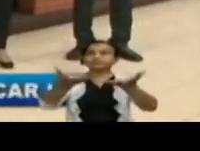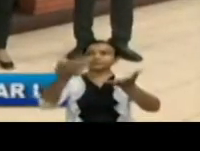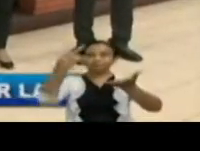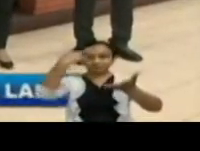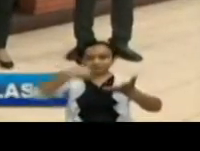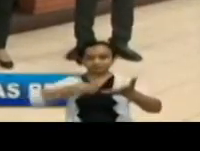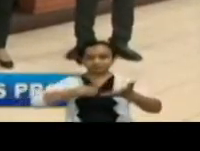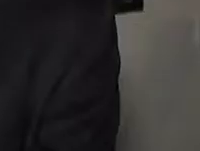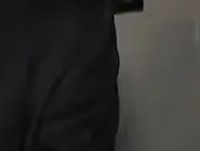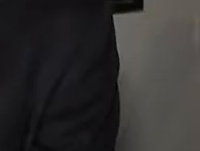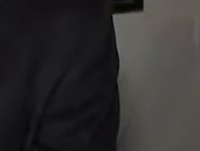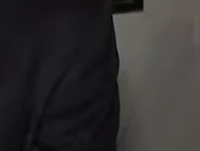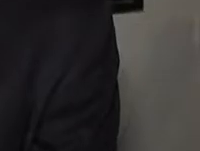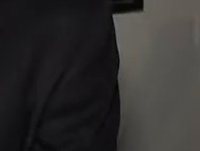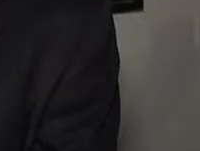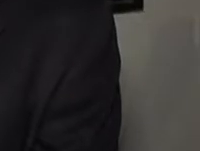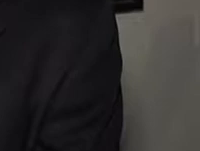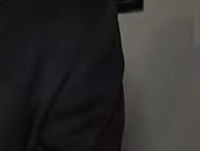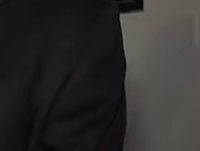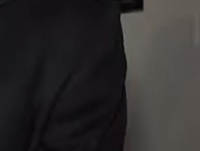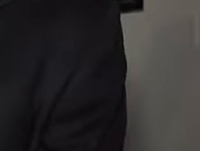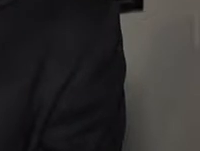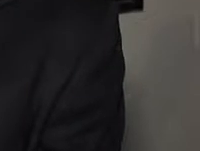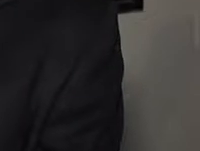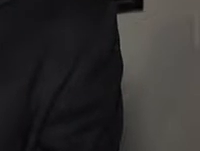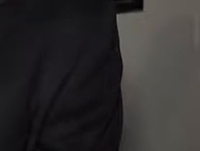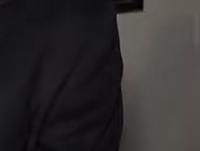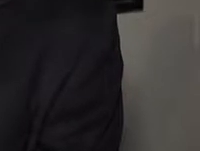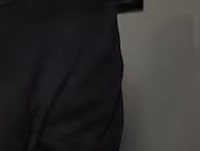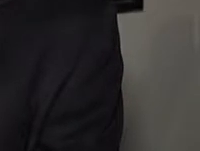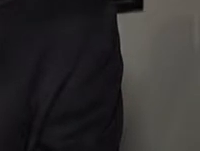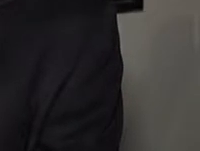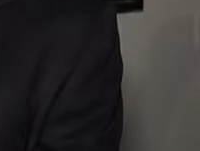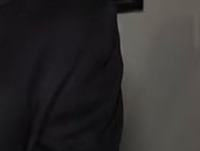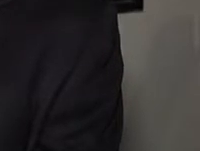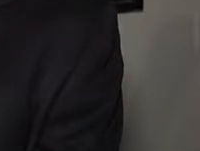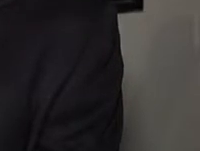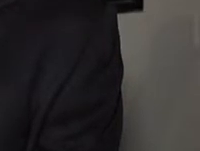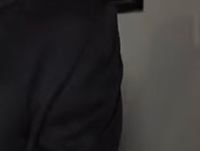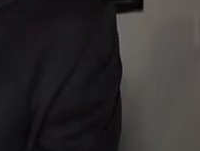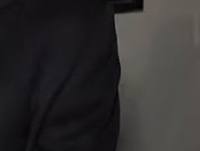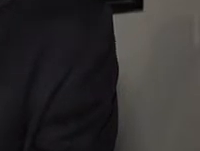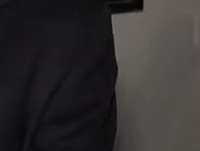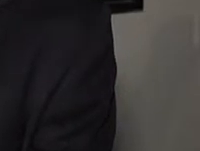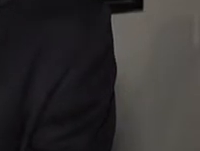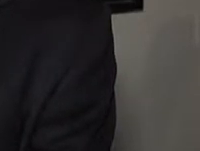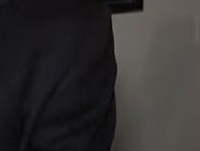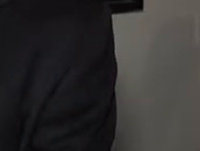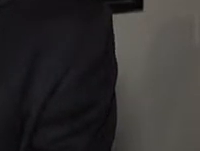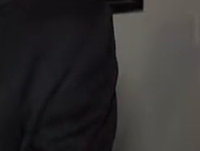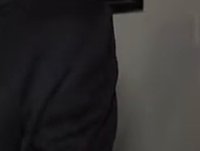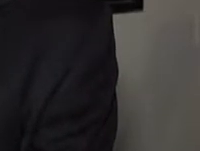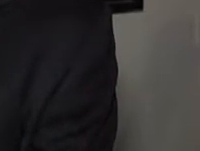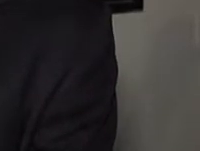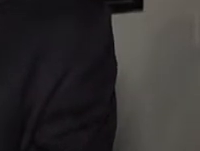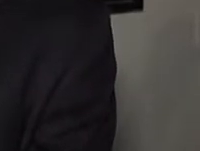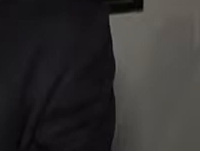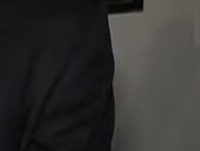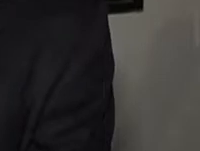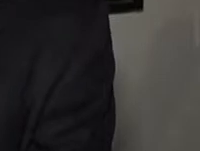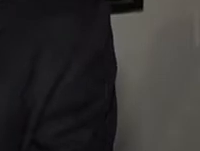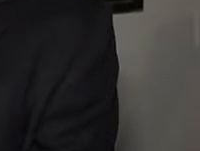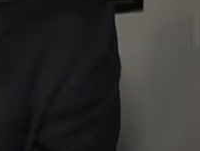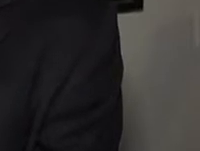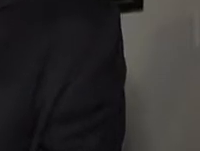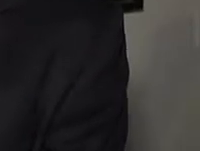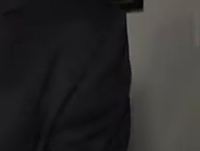como defensores de derechos humanos, dado que van a ingresar a una institución que tiene que ver con derechos humanos de todos los nicaragüenses. Son